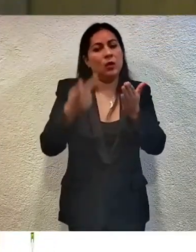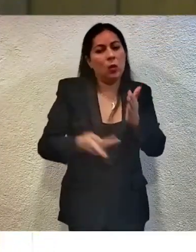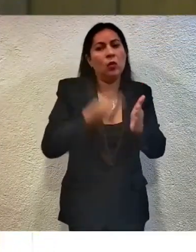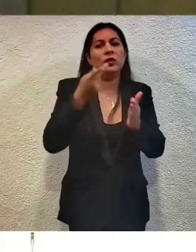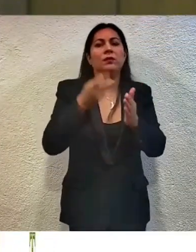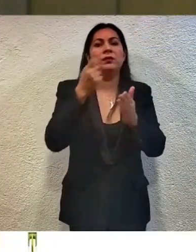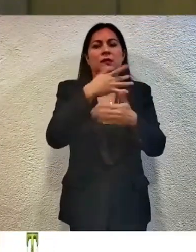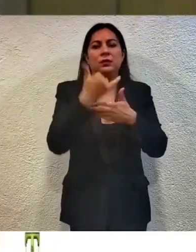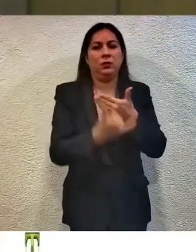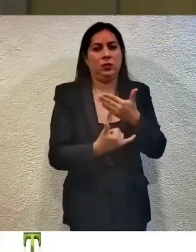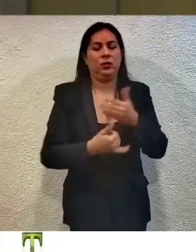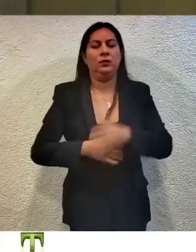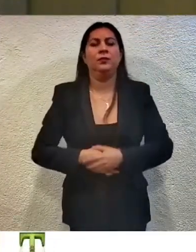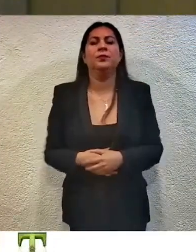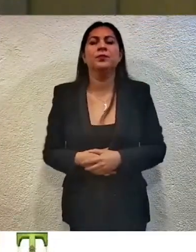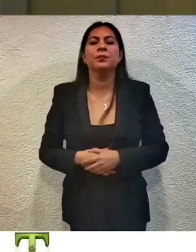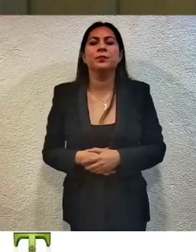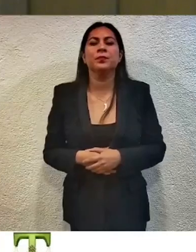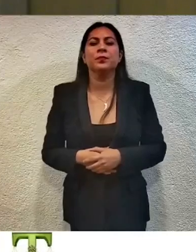este proyecto.